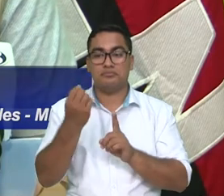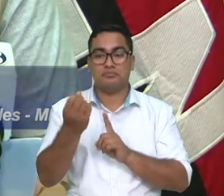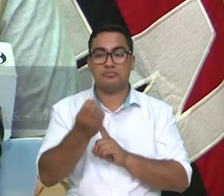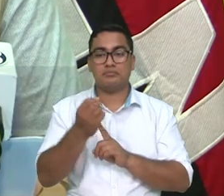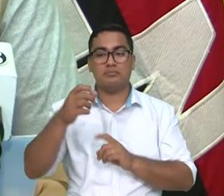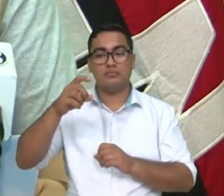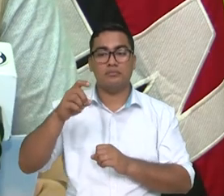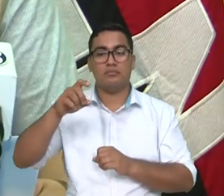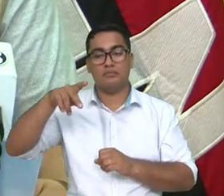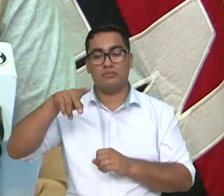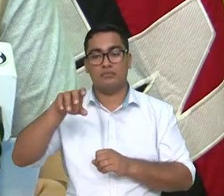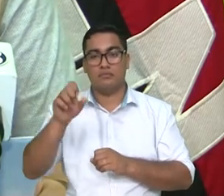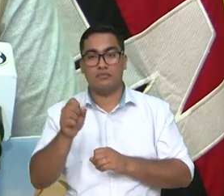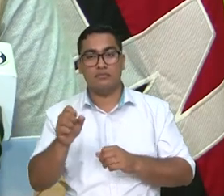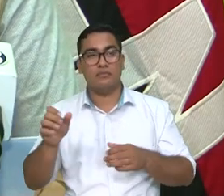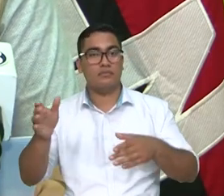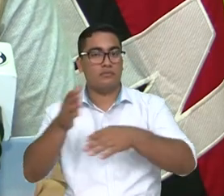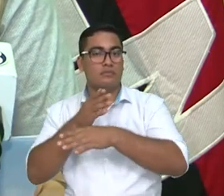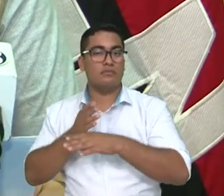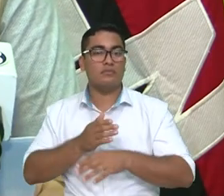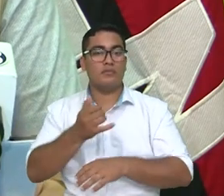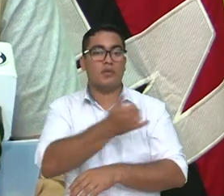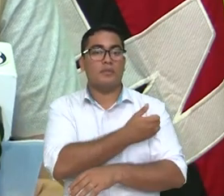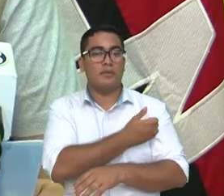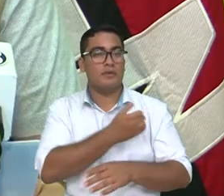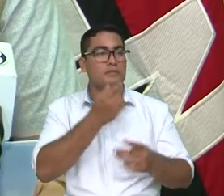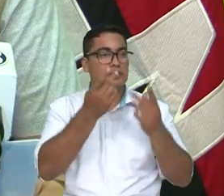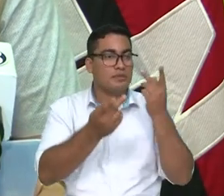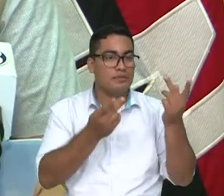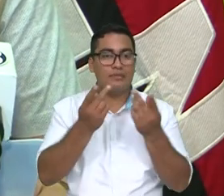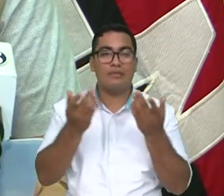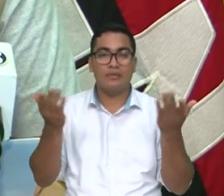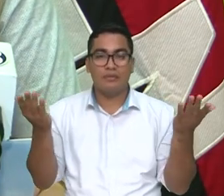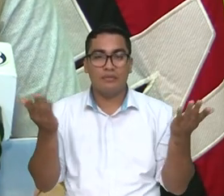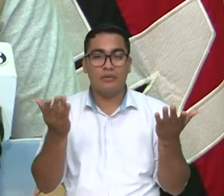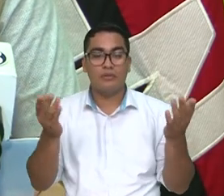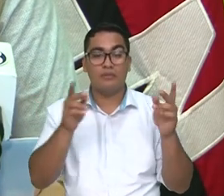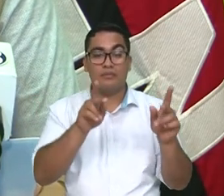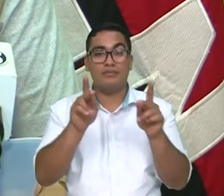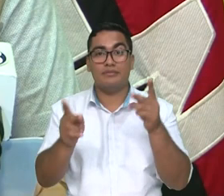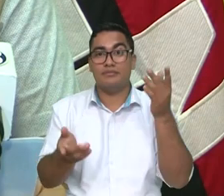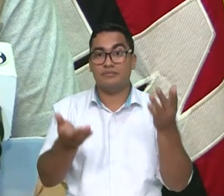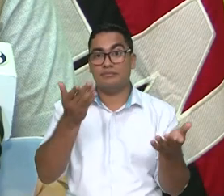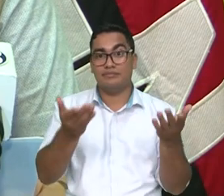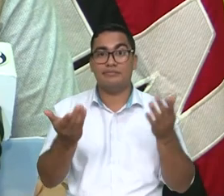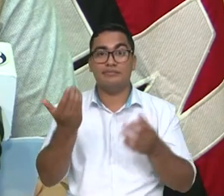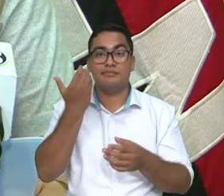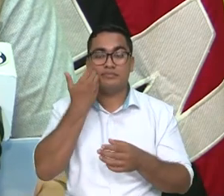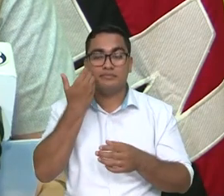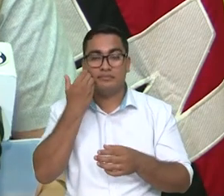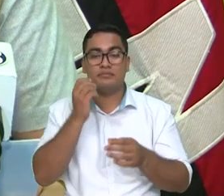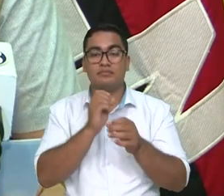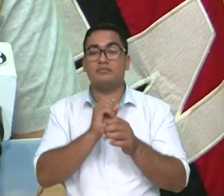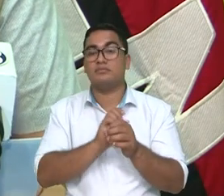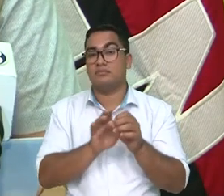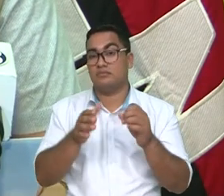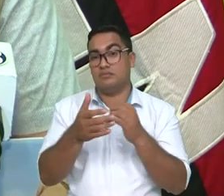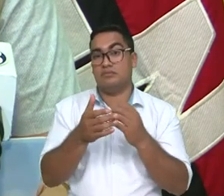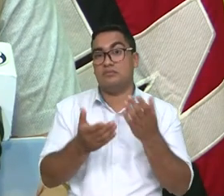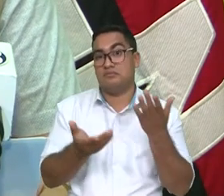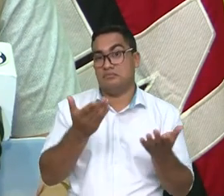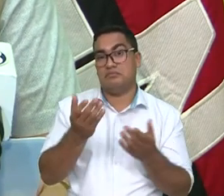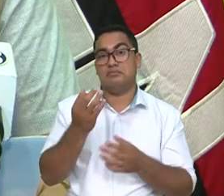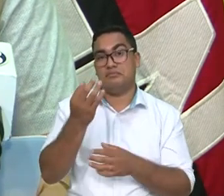Salud en las unidades de salud sobre el abordaje oportuno de pacientes sospechosos por enfermedades respiratorias, y también